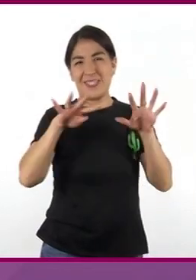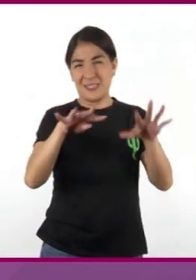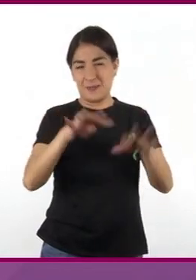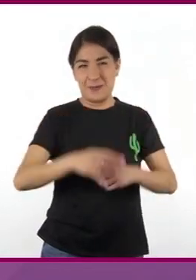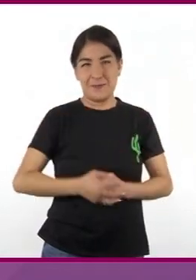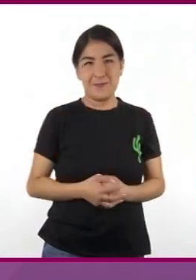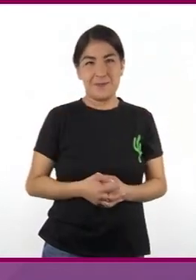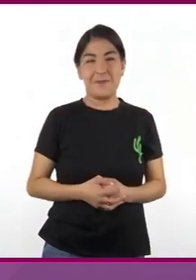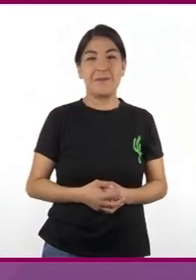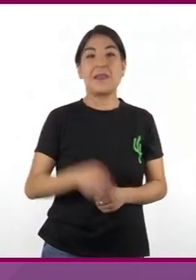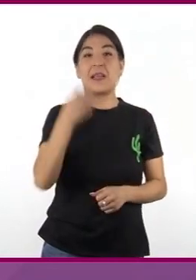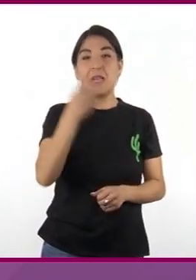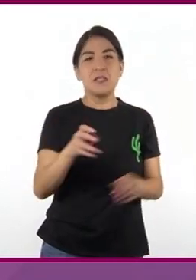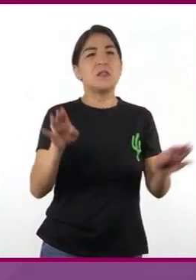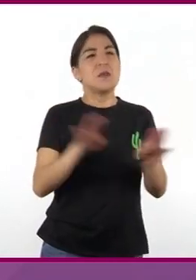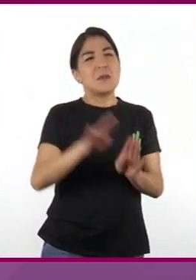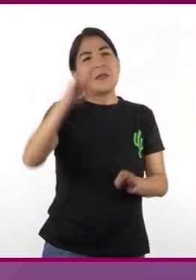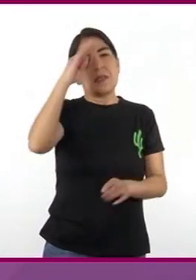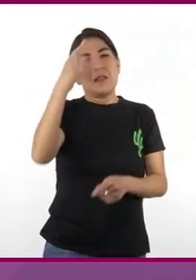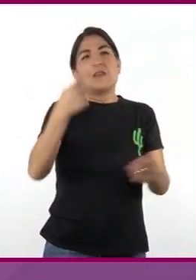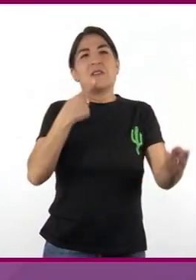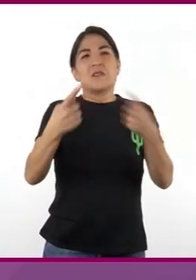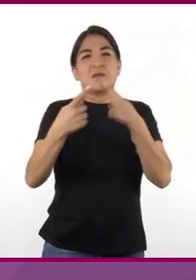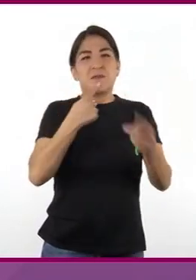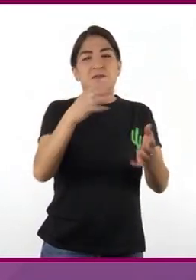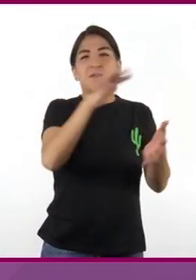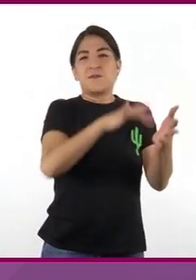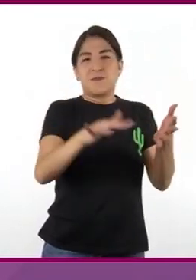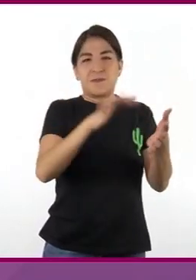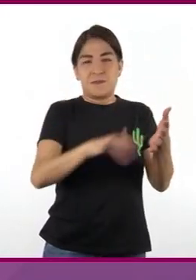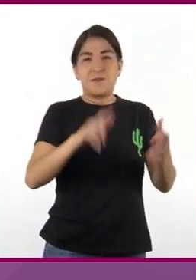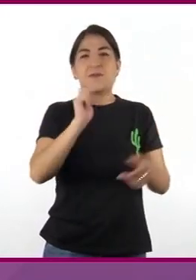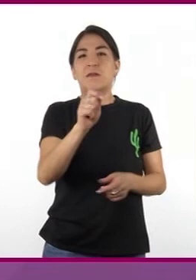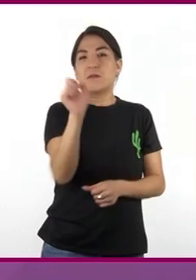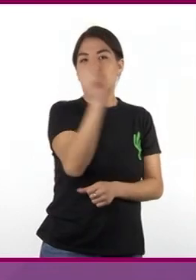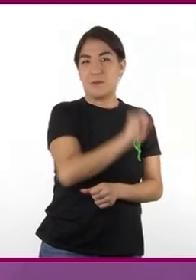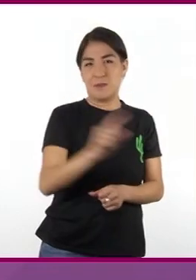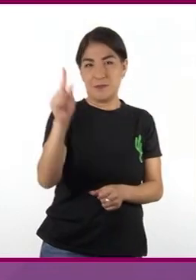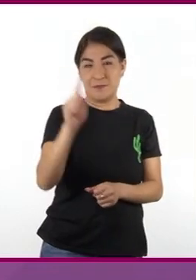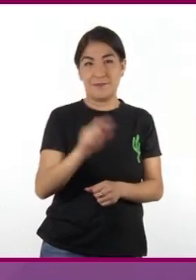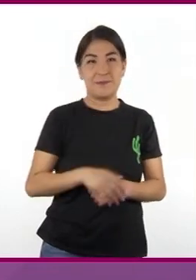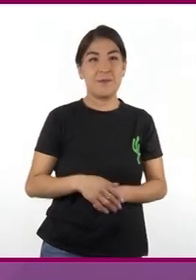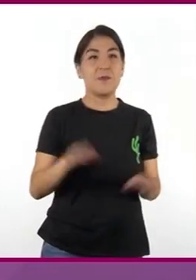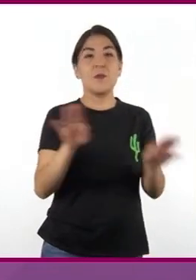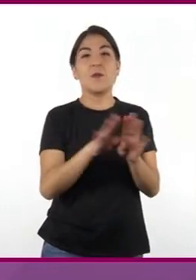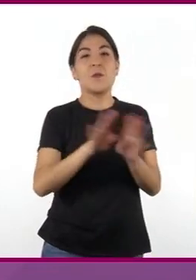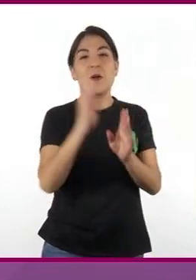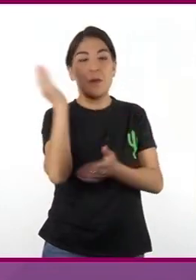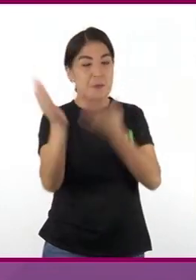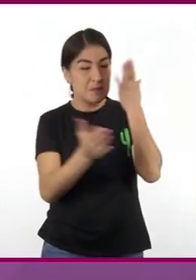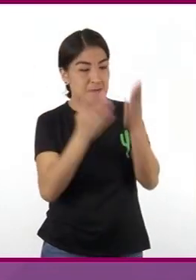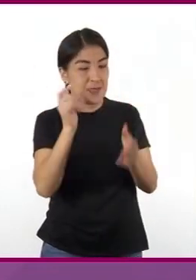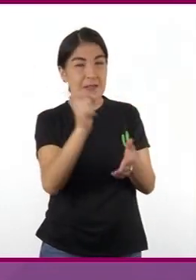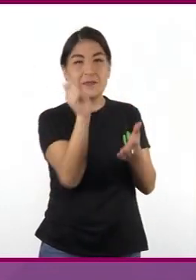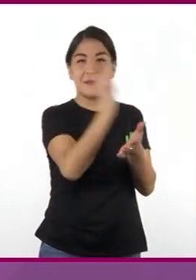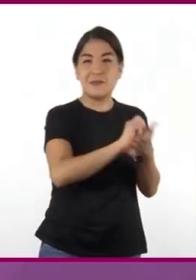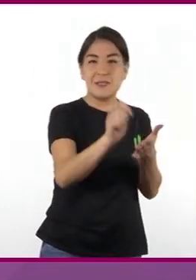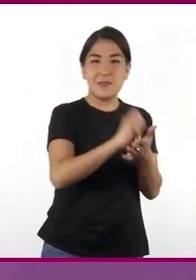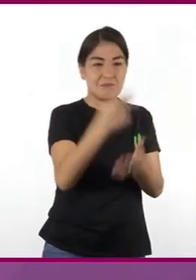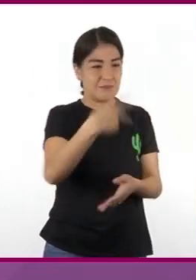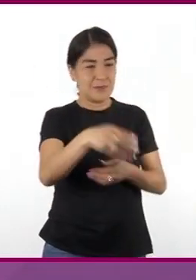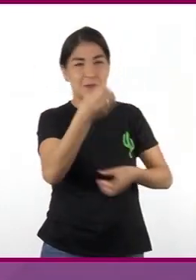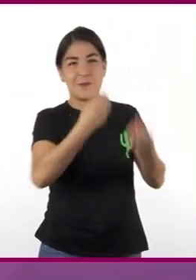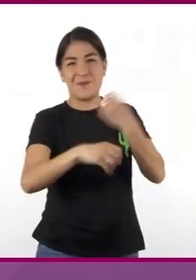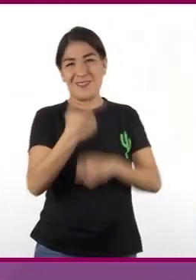Cuando nos dedicamos a los estudios literarios de manera profesional, no siempre estudiamos y escribimos sobre las obras que